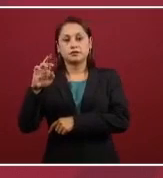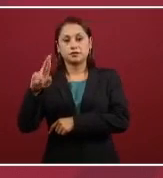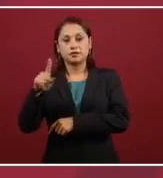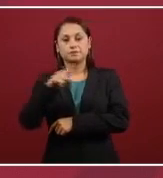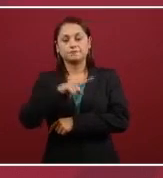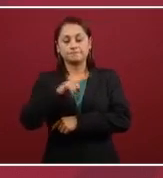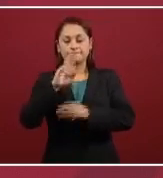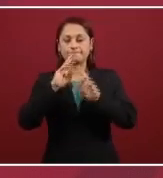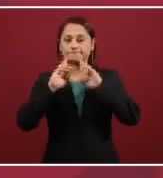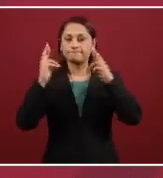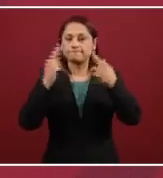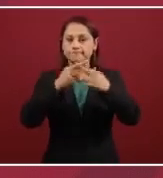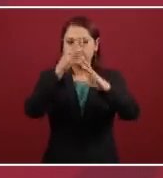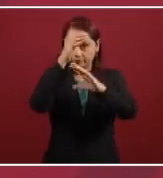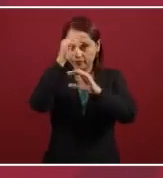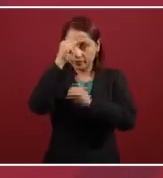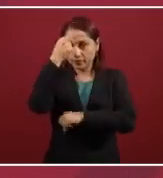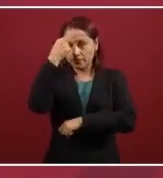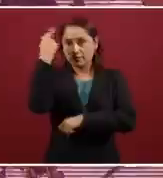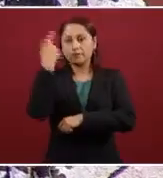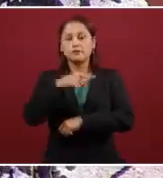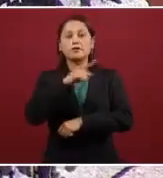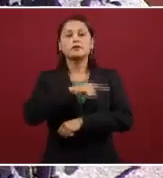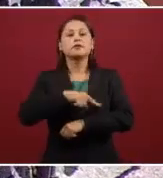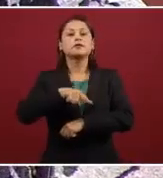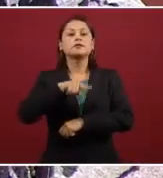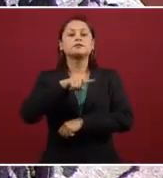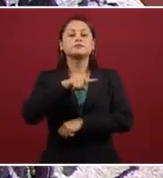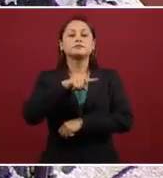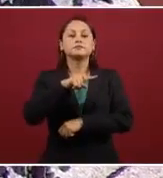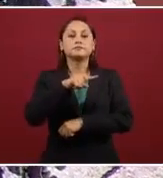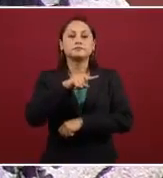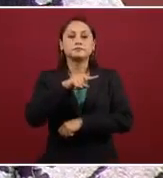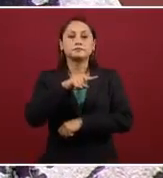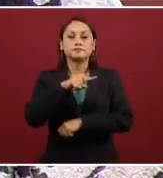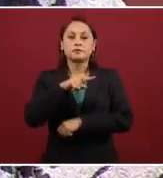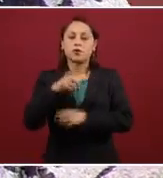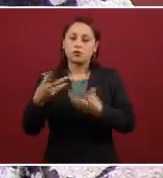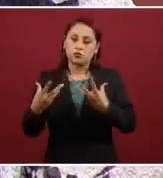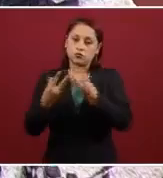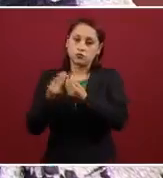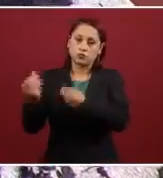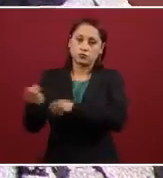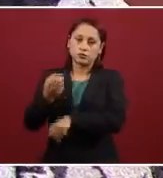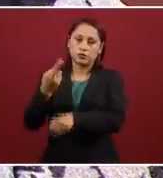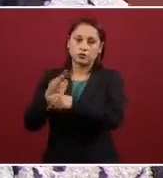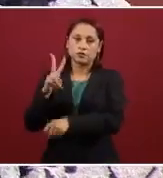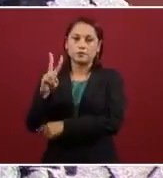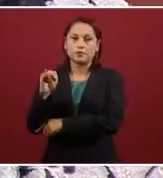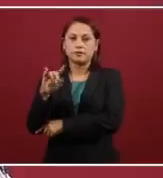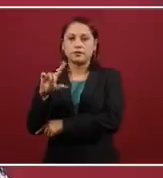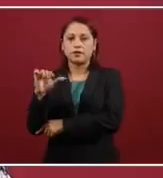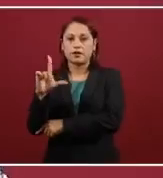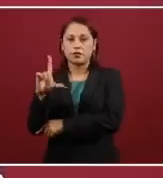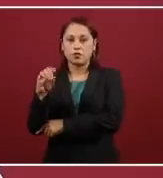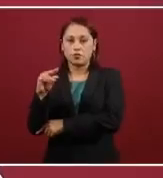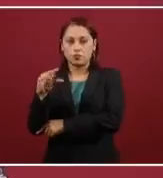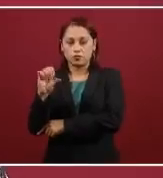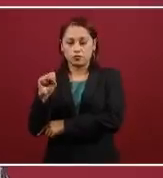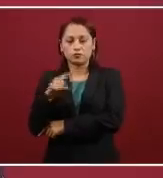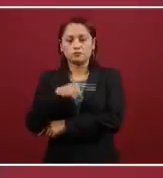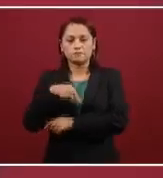conciliamos una reunión con el secretario Villalobos, de manera que es qué podemos